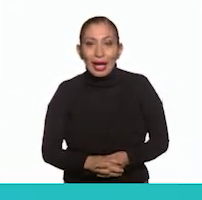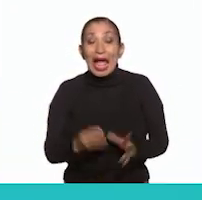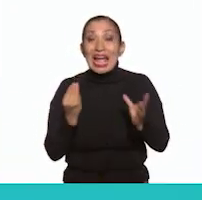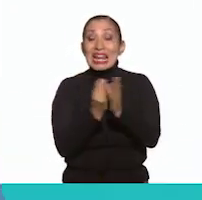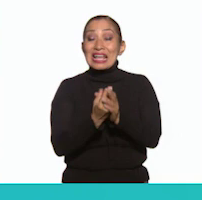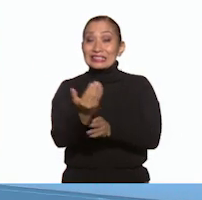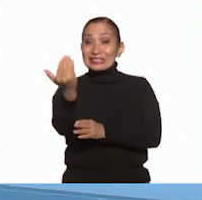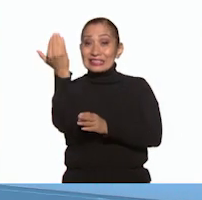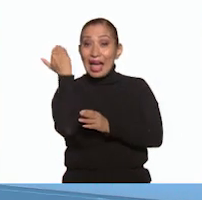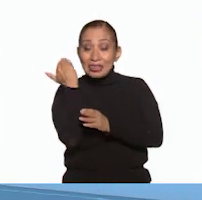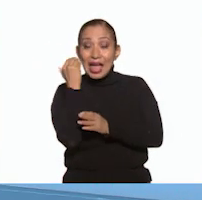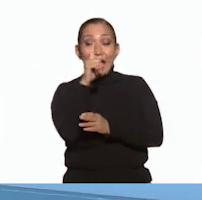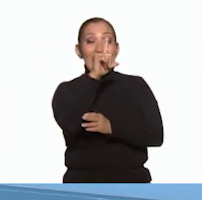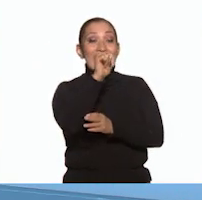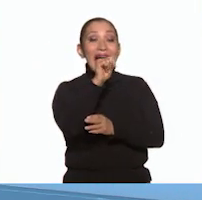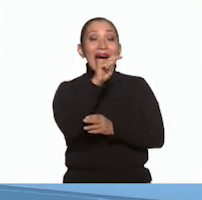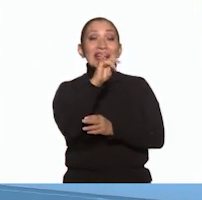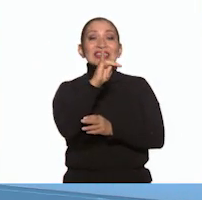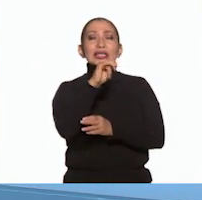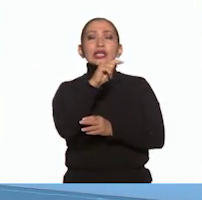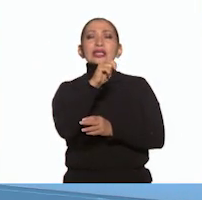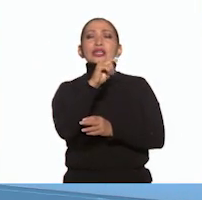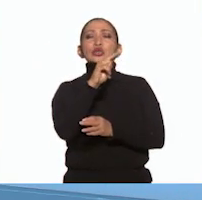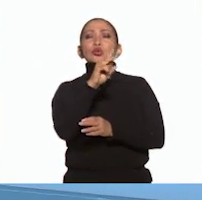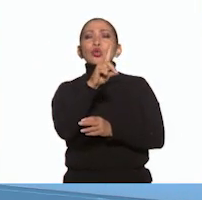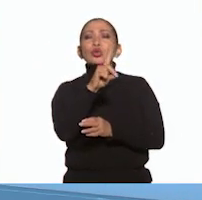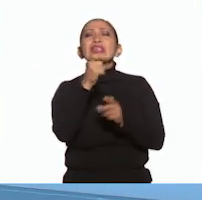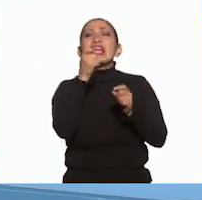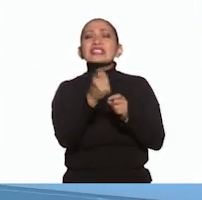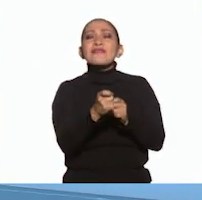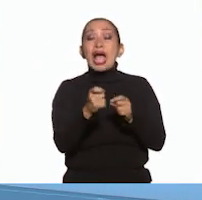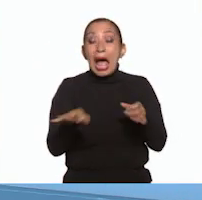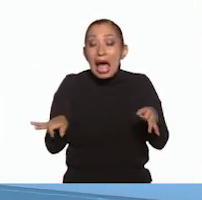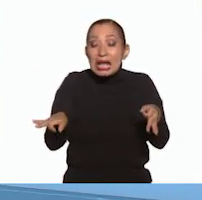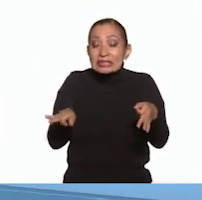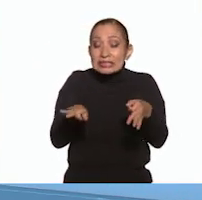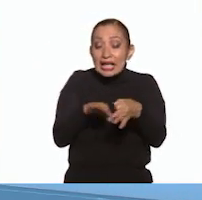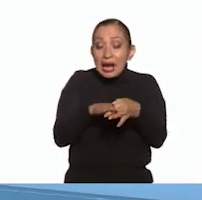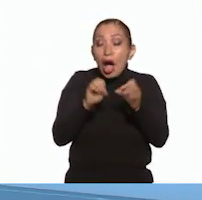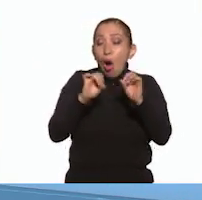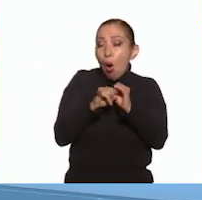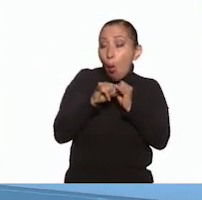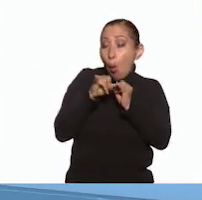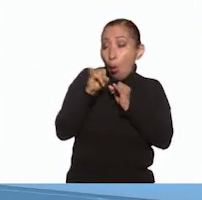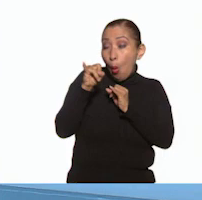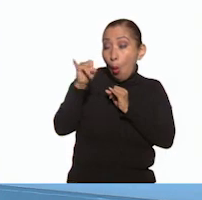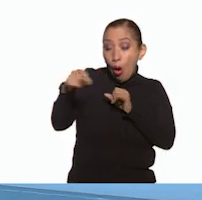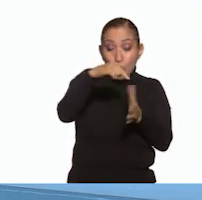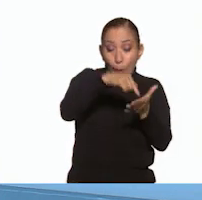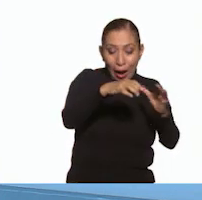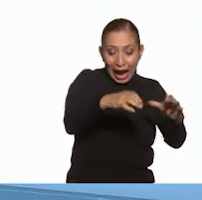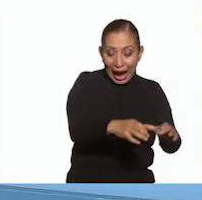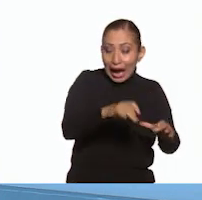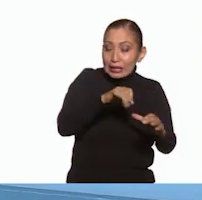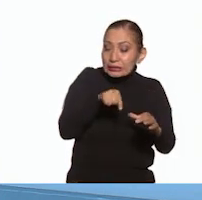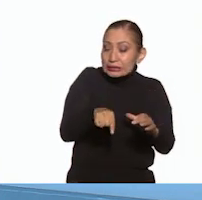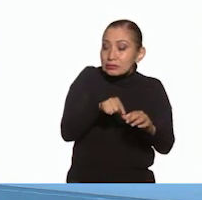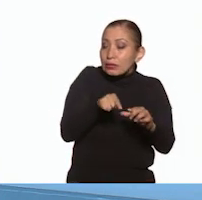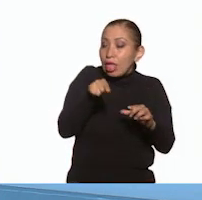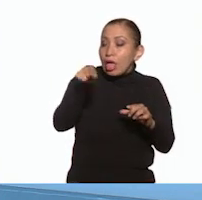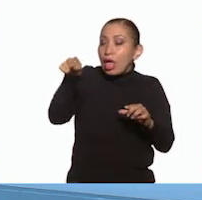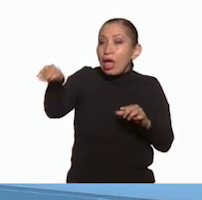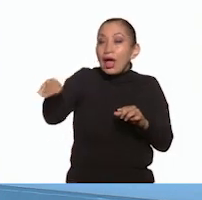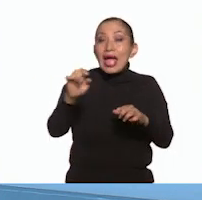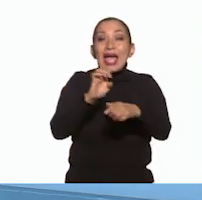pasada vimos que la latitud se refiere a qué tan cerca o lejos está ubicado un lugar respecto